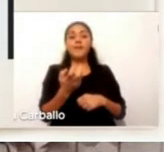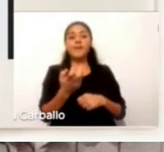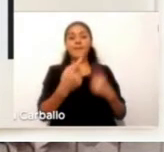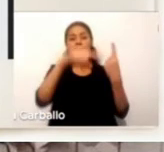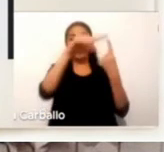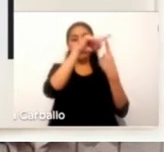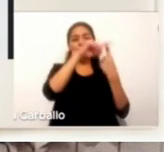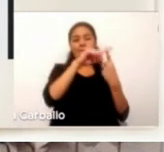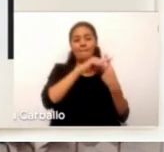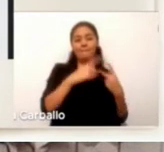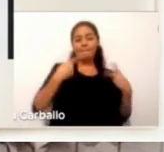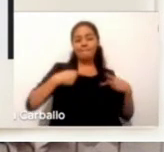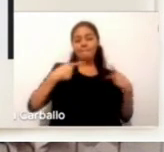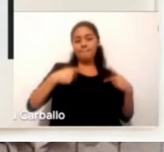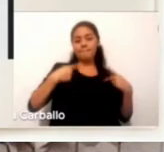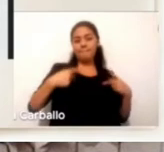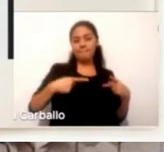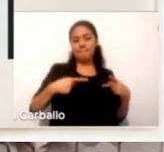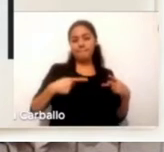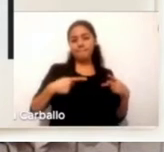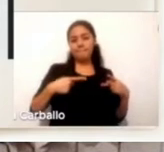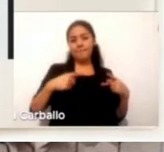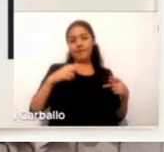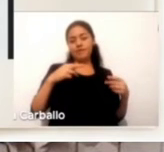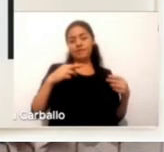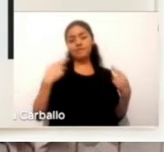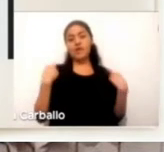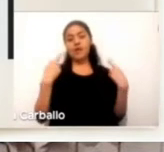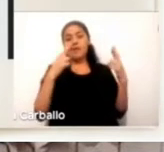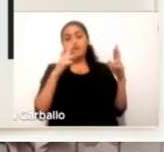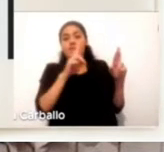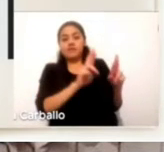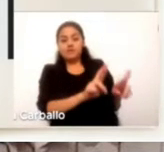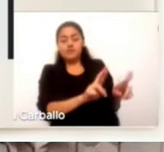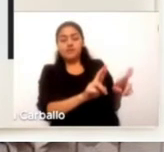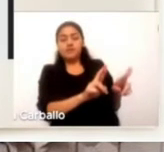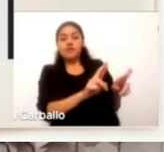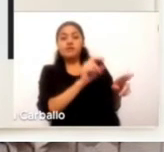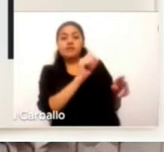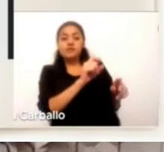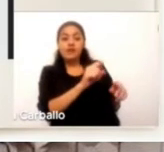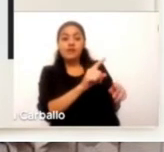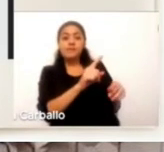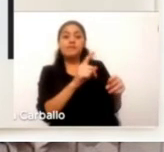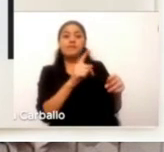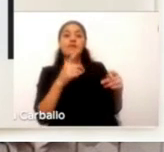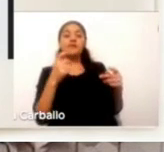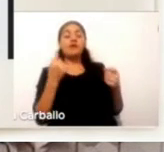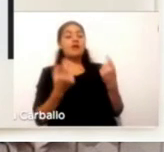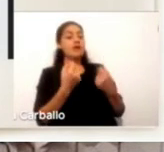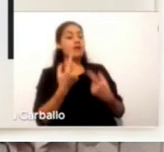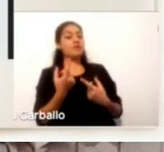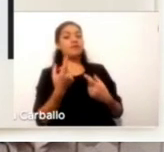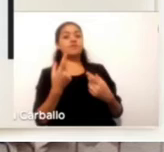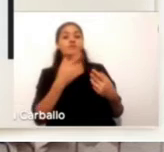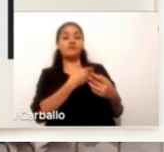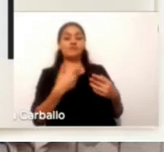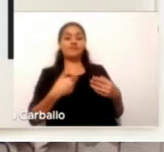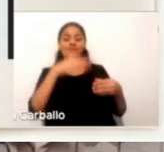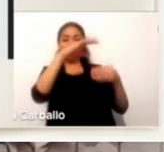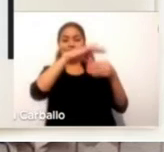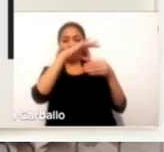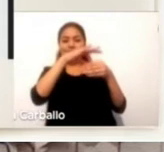las personas, representantes de partidos políticos y candidatos independientes que votaron, rubros que se desprenden del